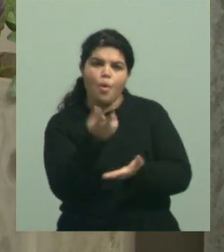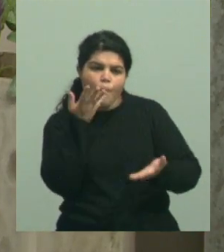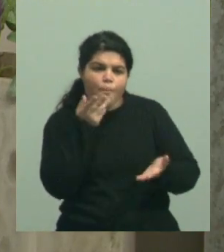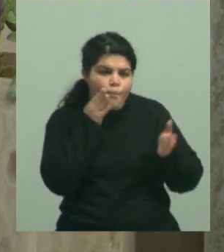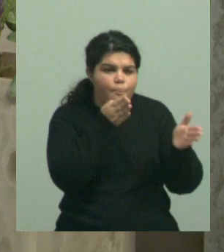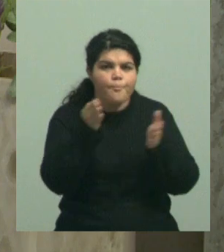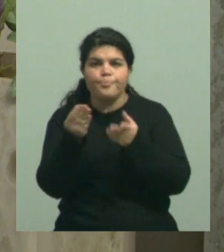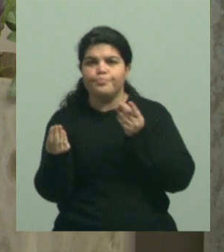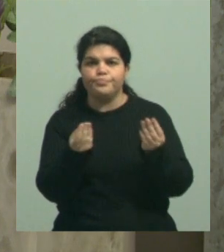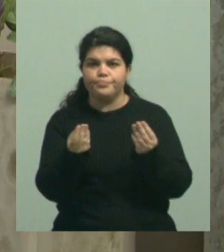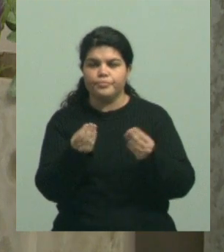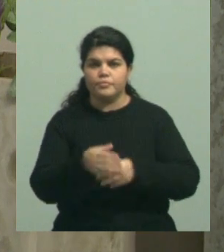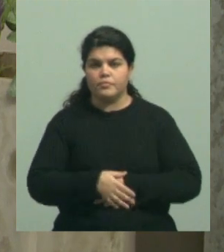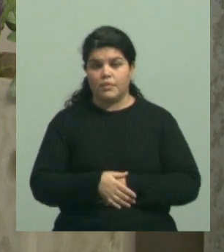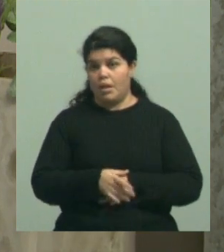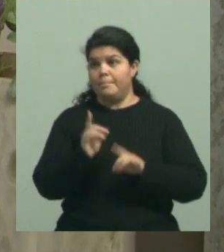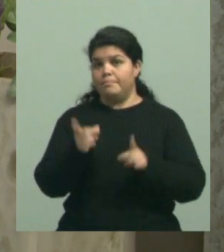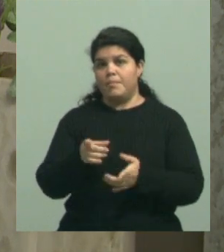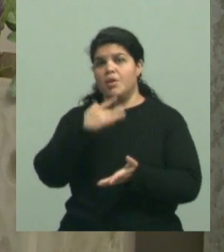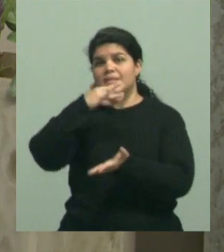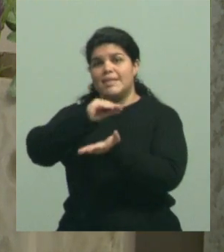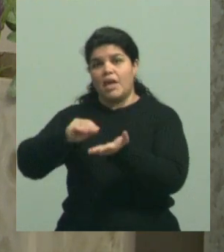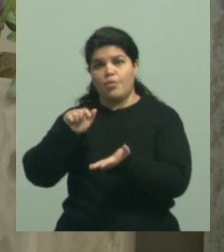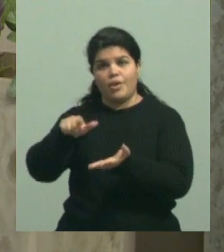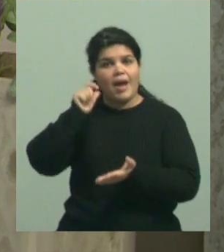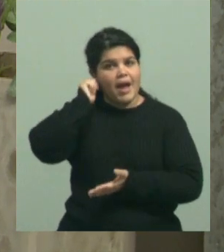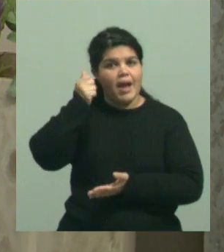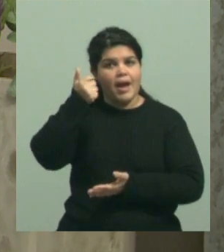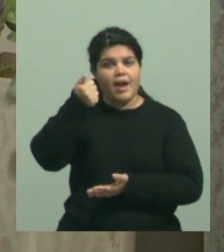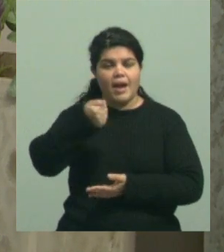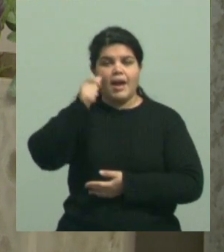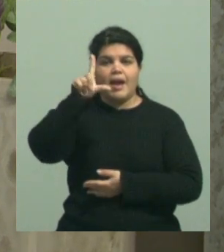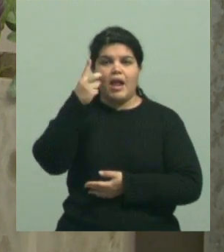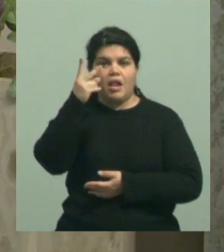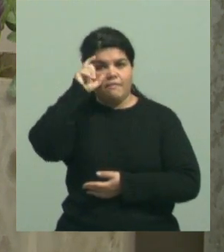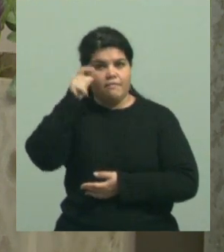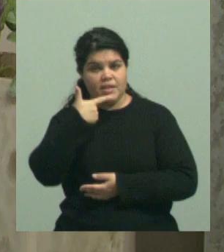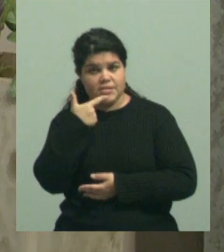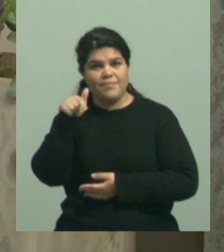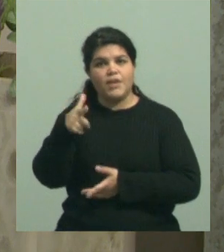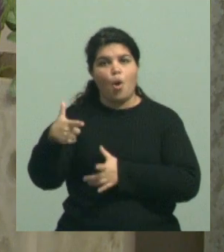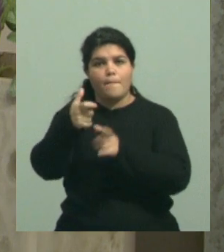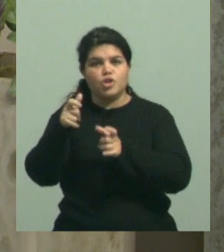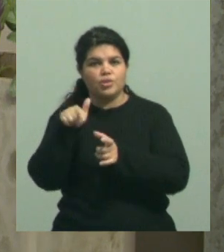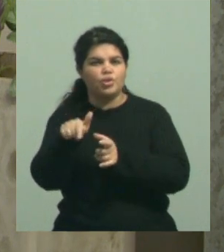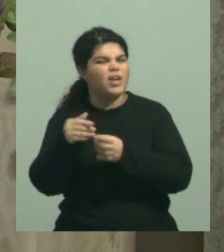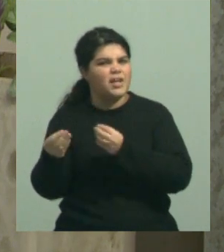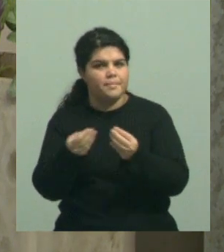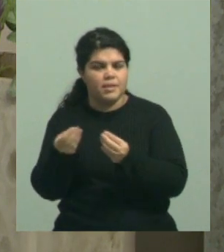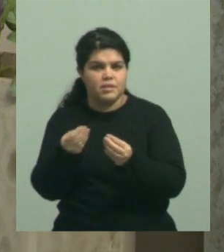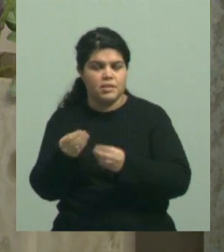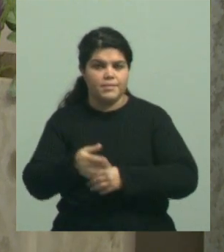mira, principalmente por el caso de la senadora Gálvez, la opositora, entiendo que ha tratado de hacer eso en los lugares, en